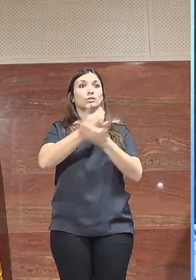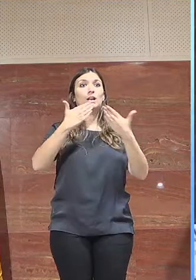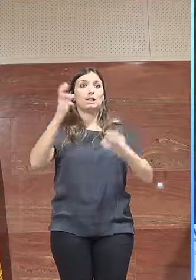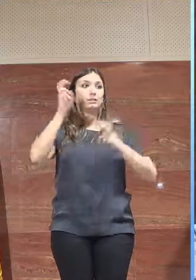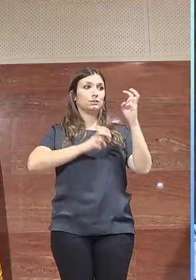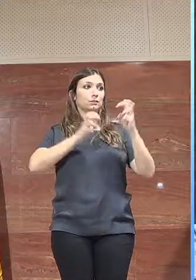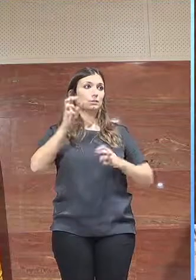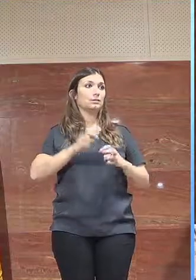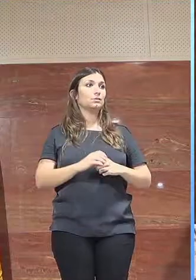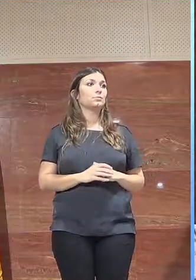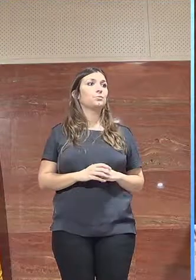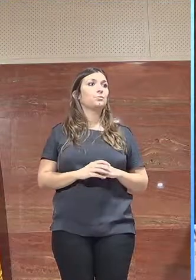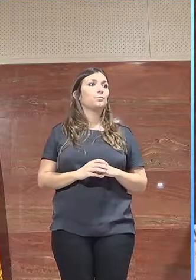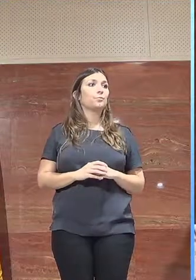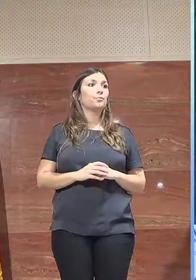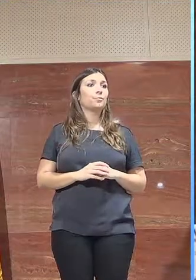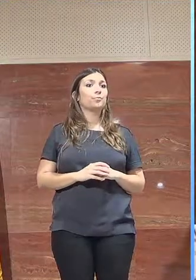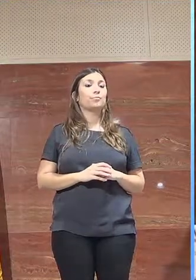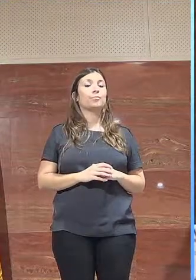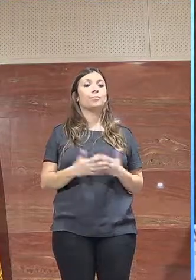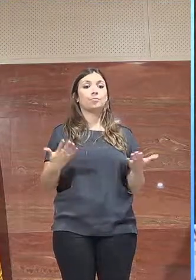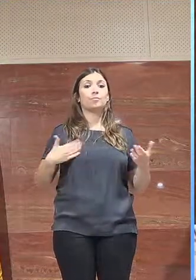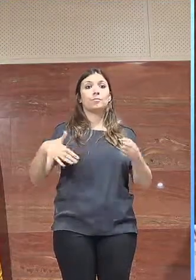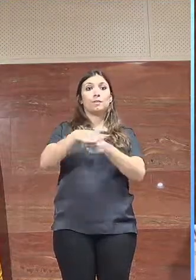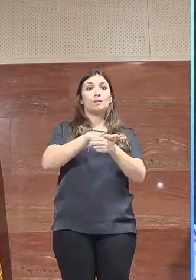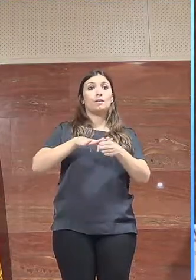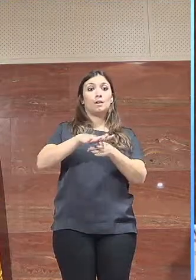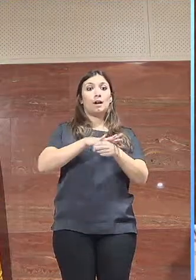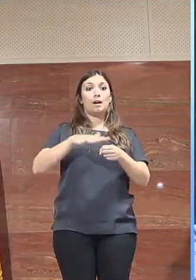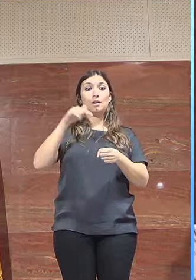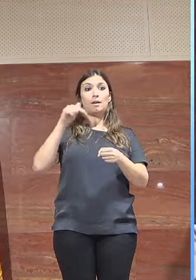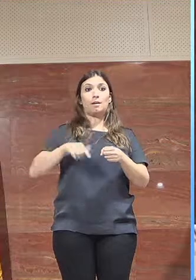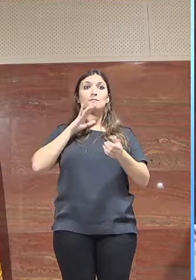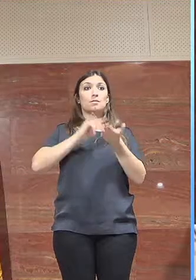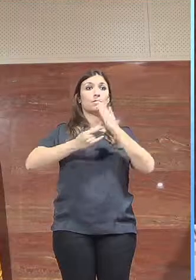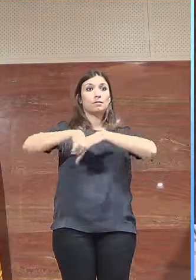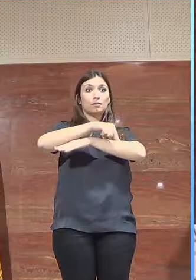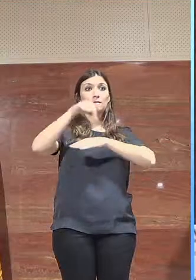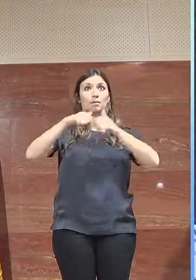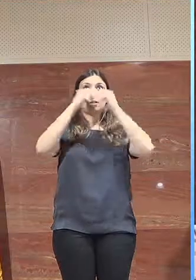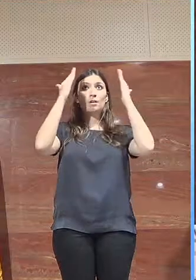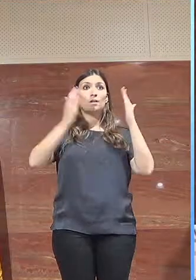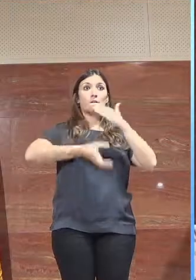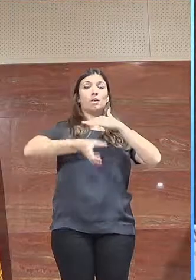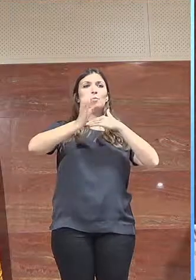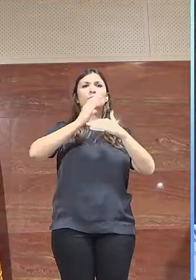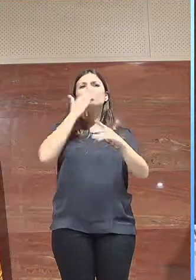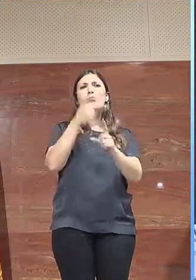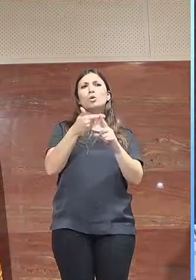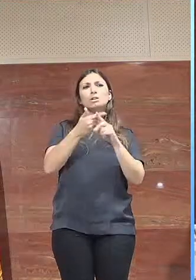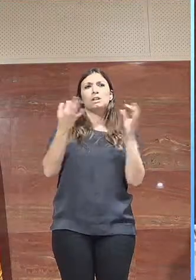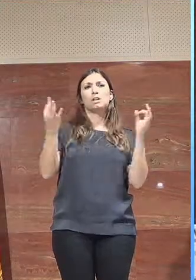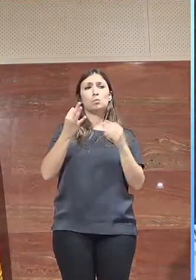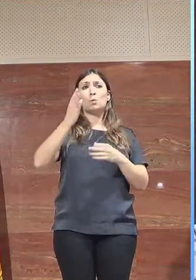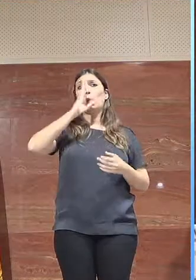asistencia. En el área de arquitectura de aquí del CEAPAT, pues tenemos la ventaja de tener un